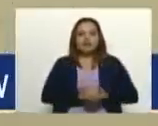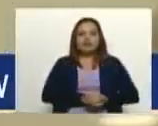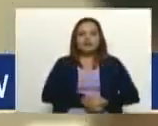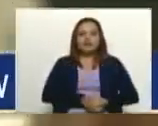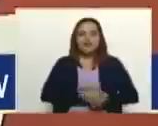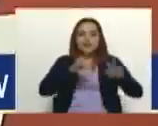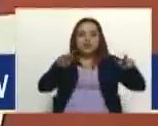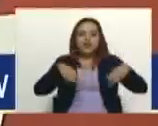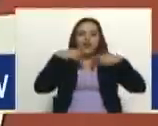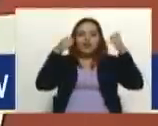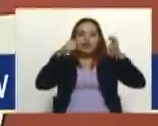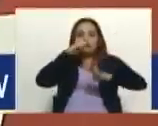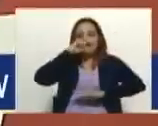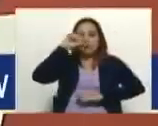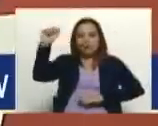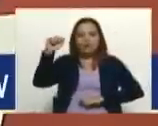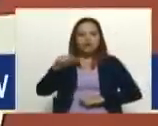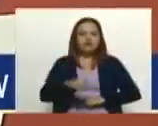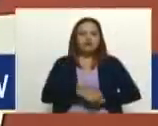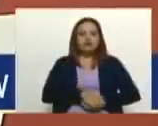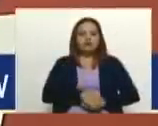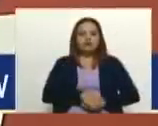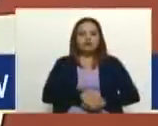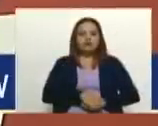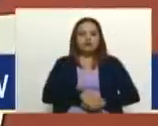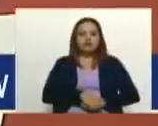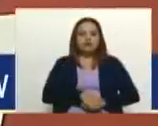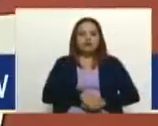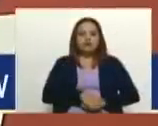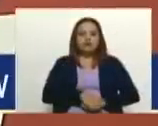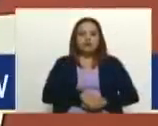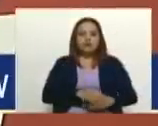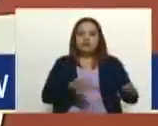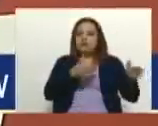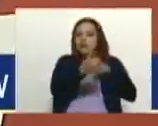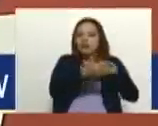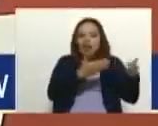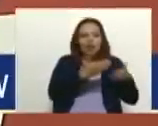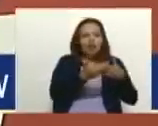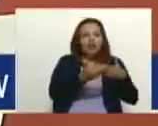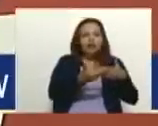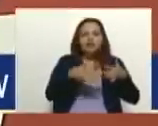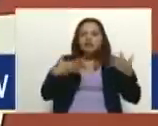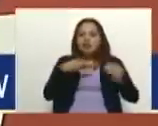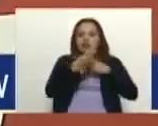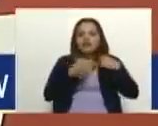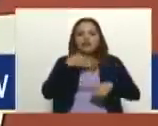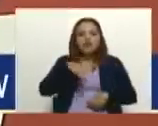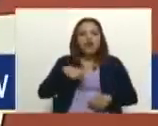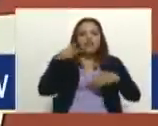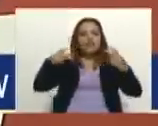¡Que viva Maduro! Pase lo que pase, nosotros